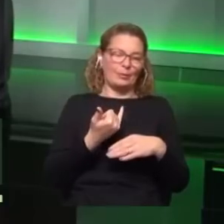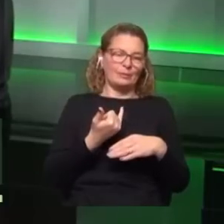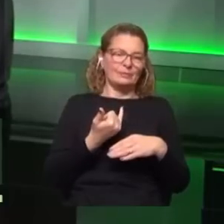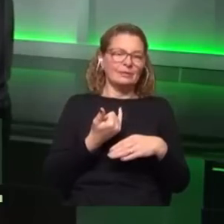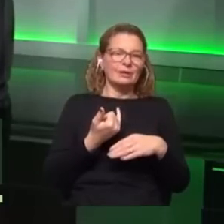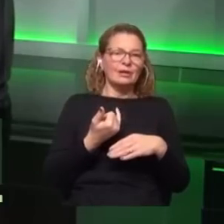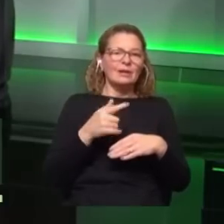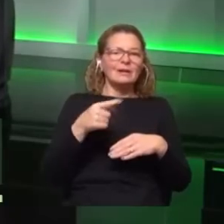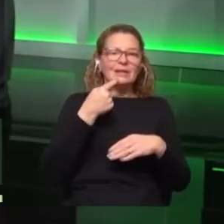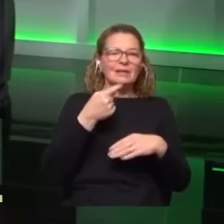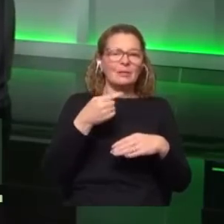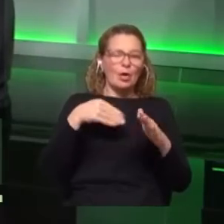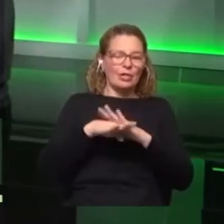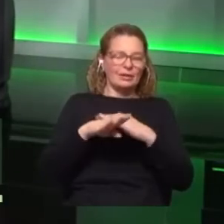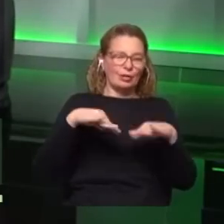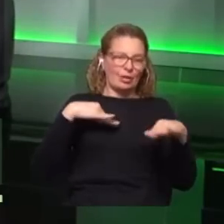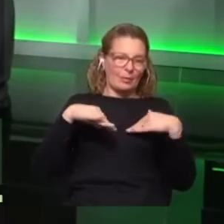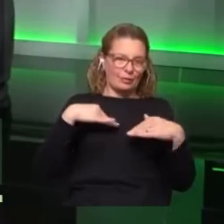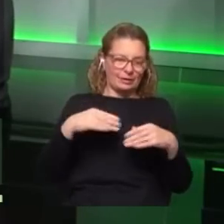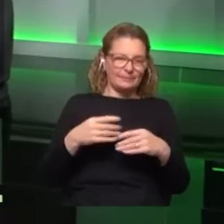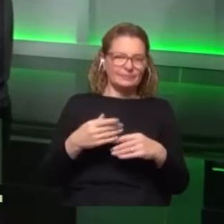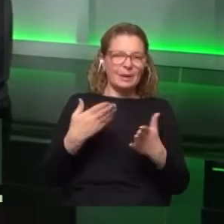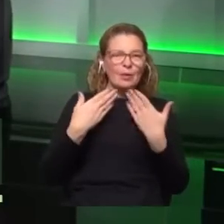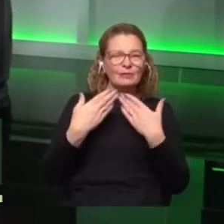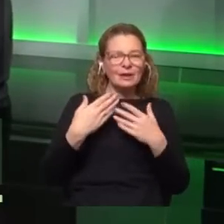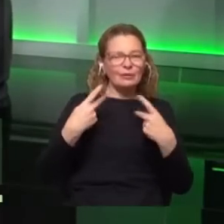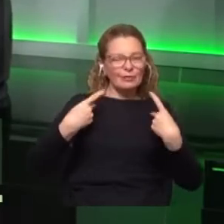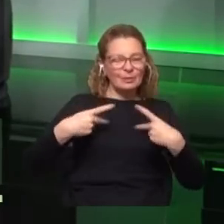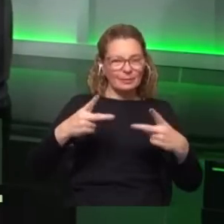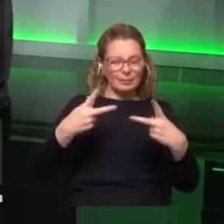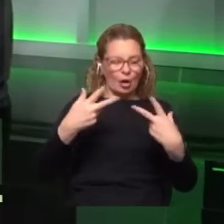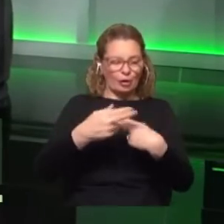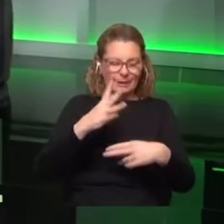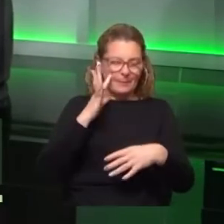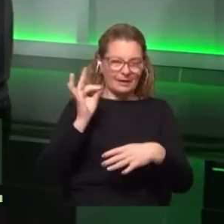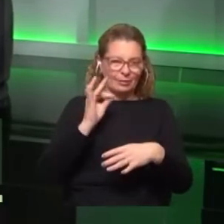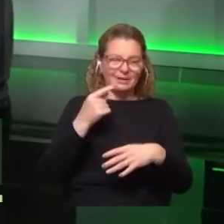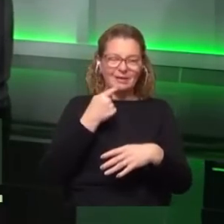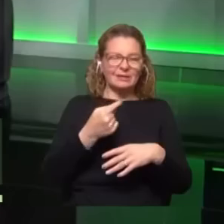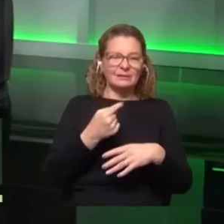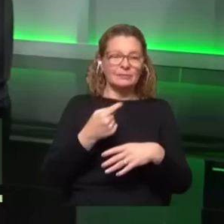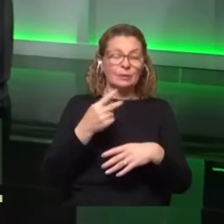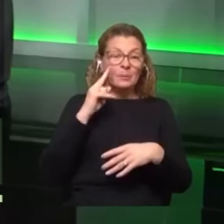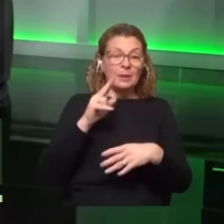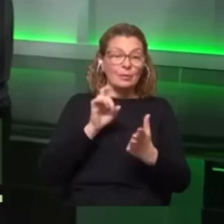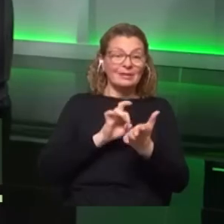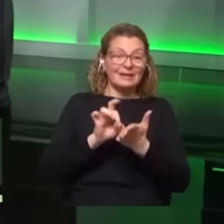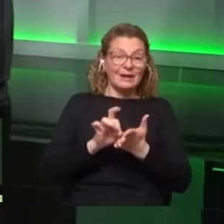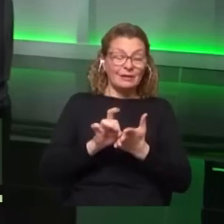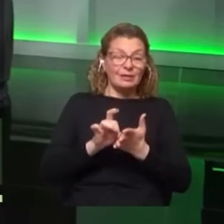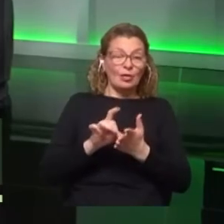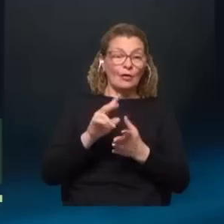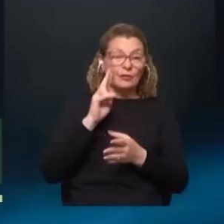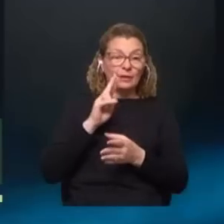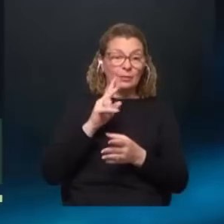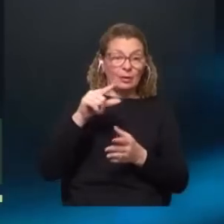repasando lo que queda dentro del rubro deportes estamos hablando de las agencias de viaje y te interrumpí que ibas a decir cuando miramos servicio acá estamos mirando comercio